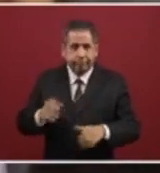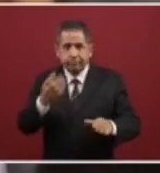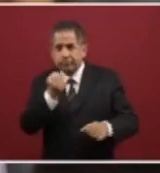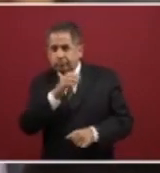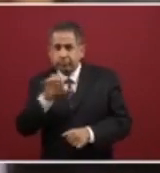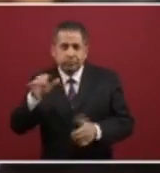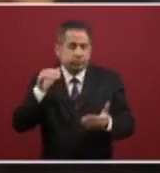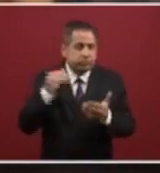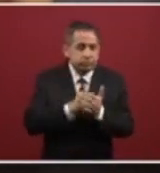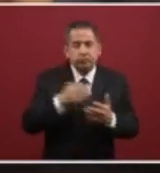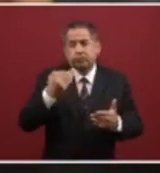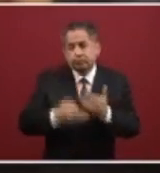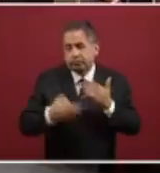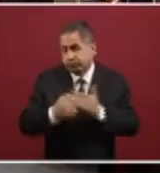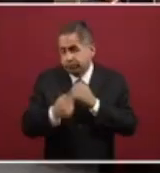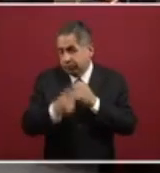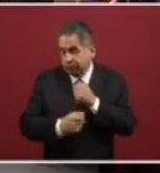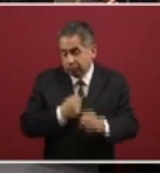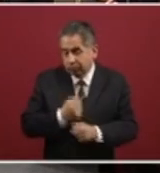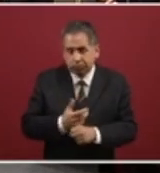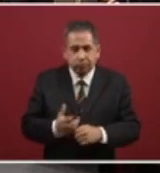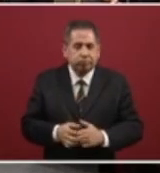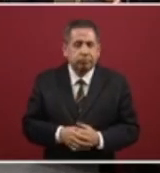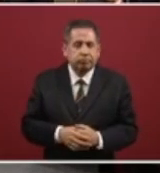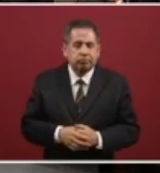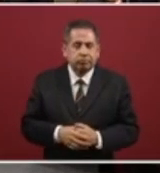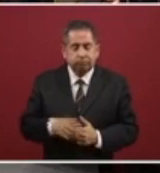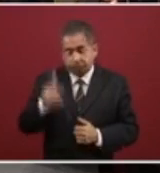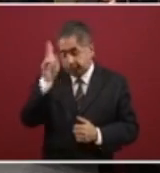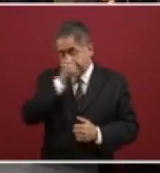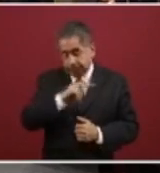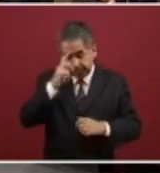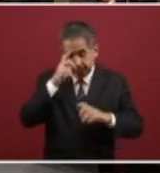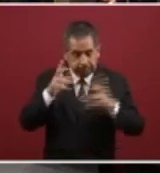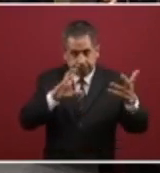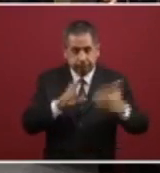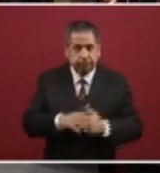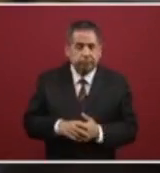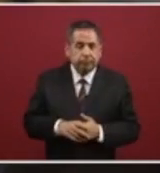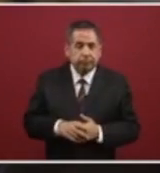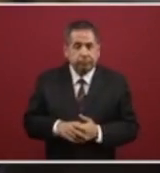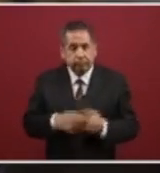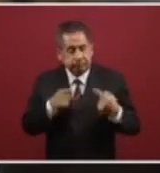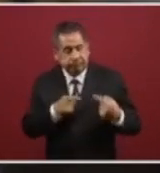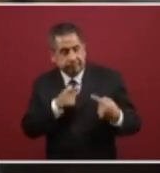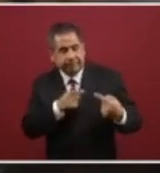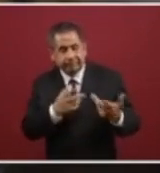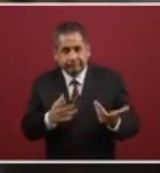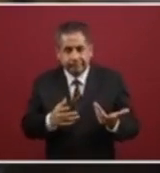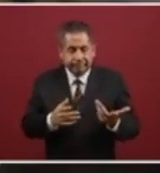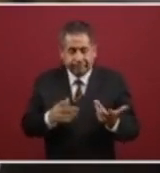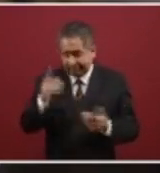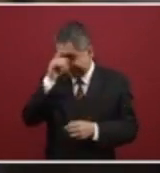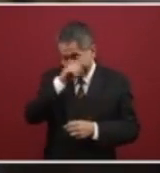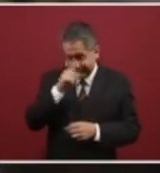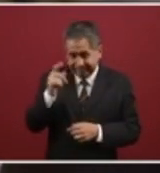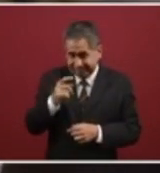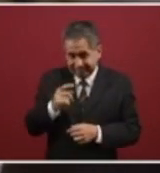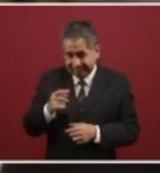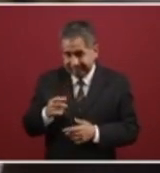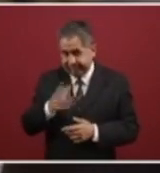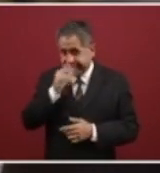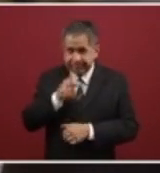900,000 empleos al año. Catastrófico, terrible. Es pelear contra Sansón. Por